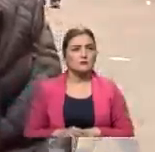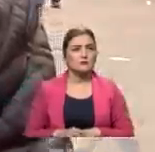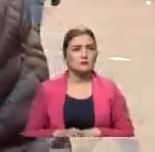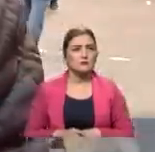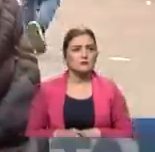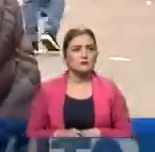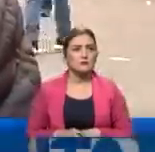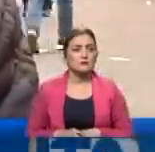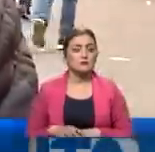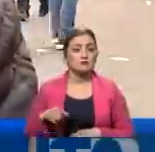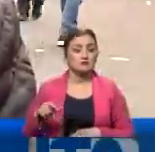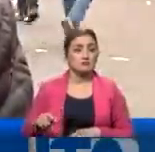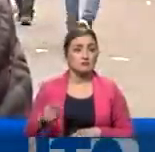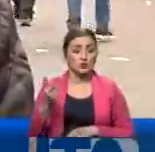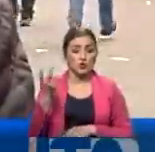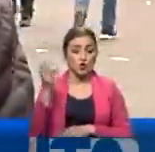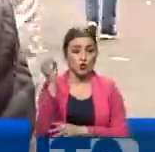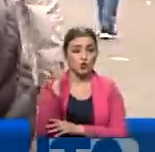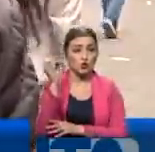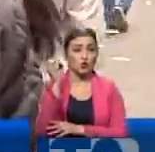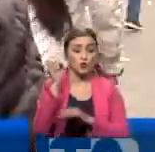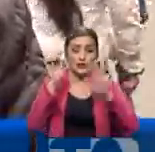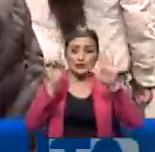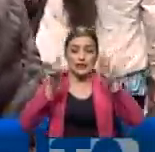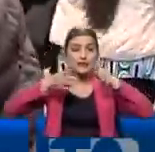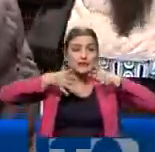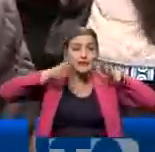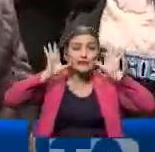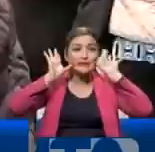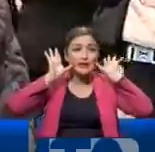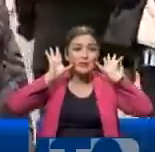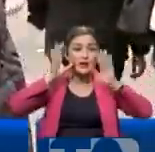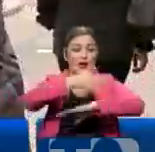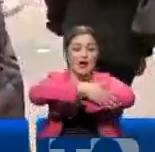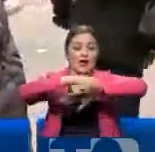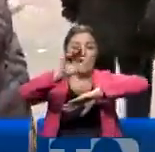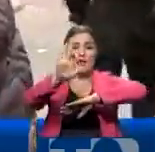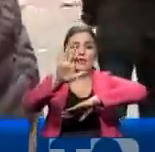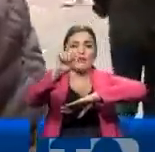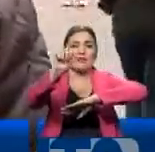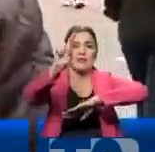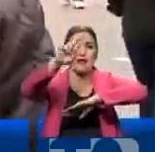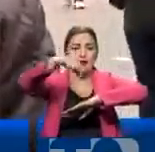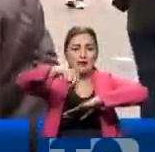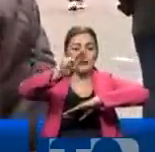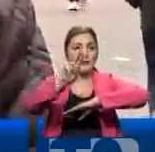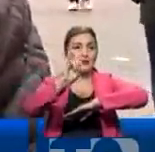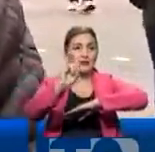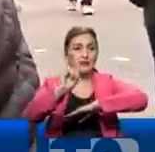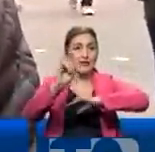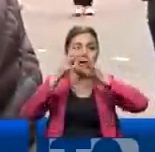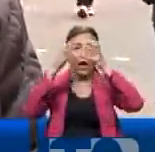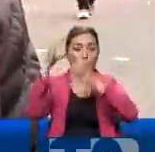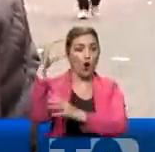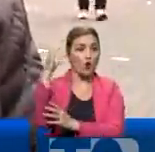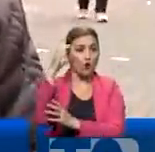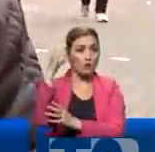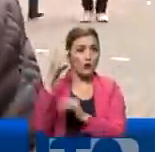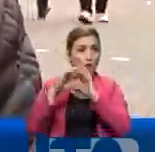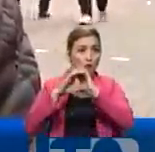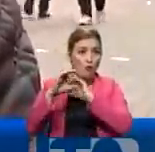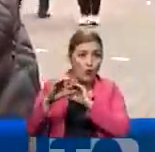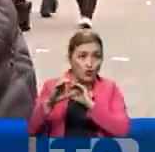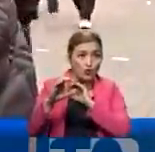Aquí, Jorge, desde la 12 de octubre, la 6 de diciembre, la calle Tarqui, la calle también Gran Colombia, no hay presencia